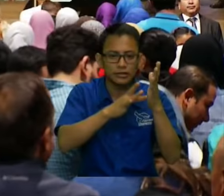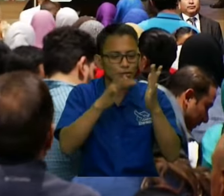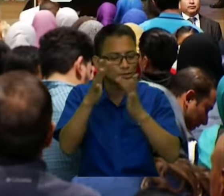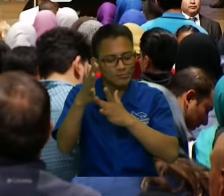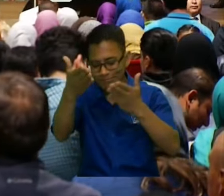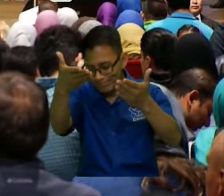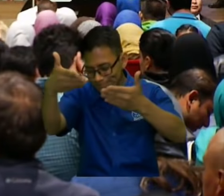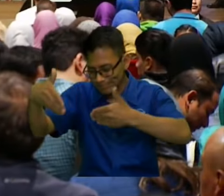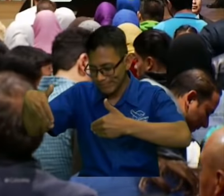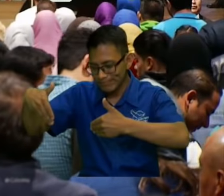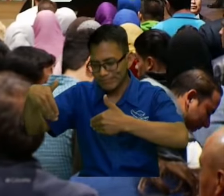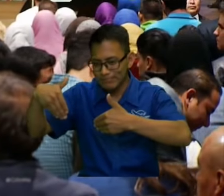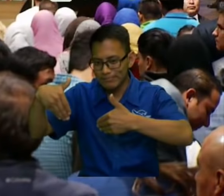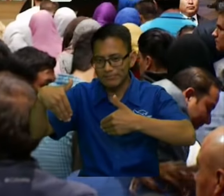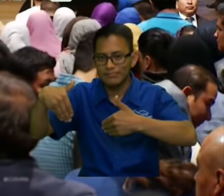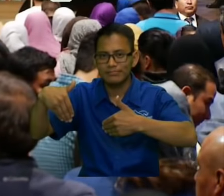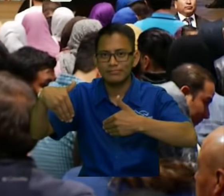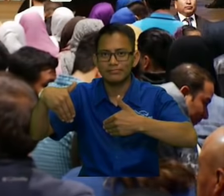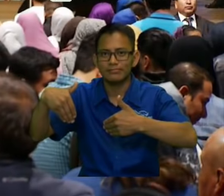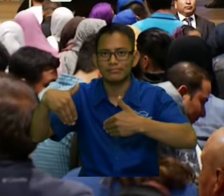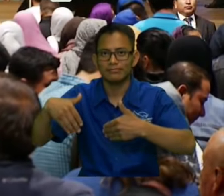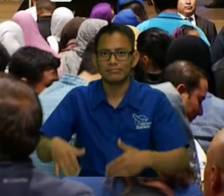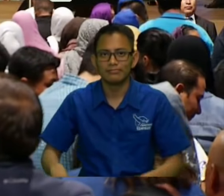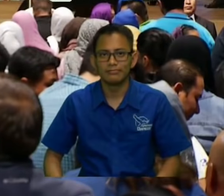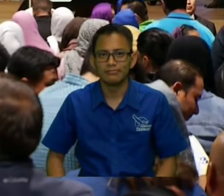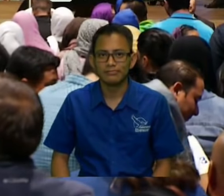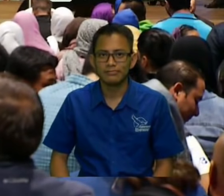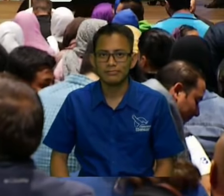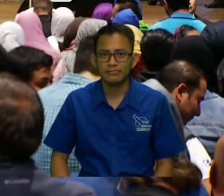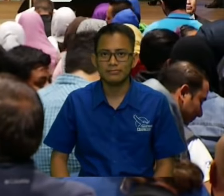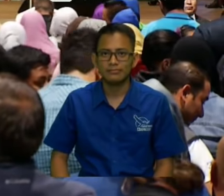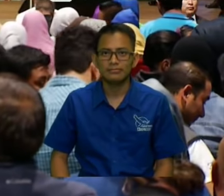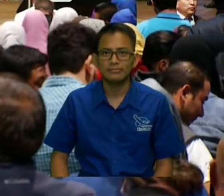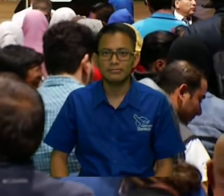de los pasillos para que les den la bienvenida y ellos sientan